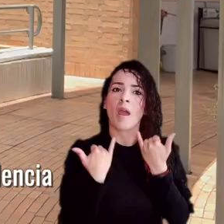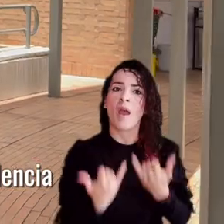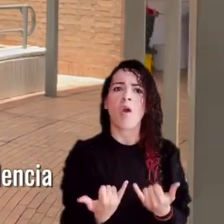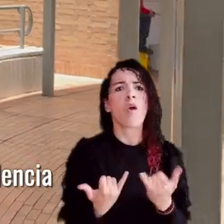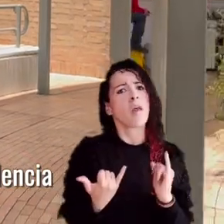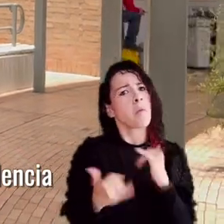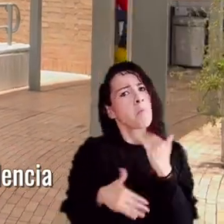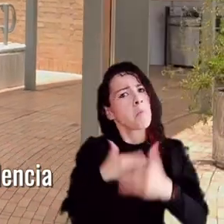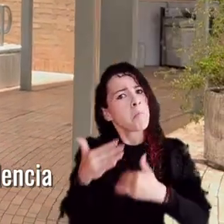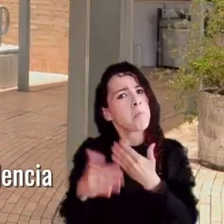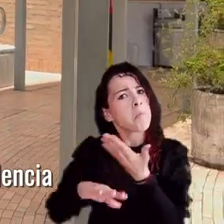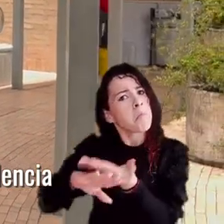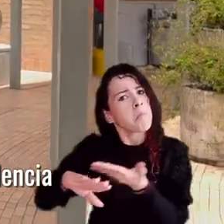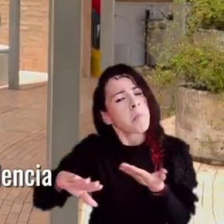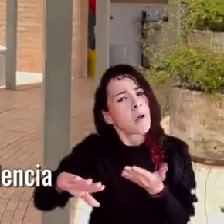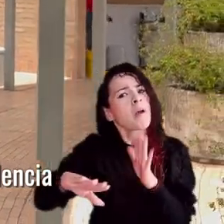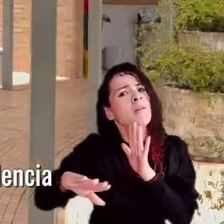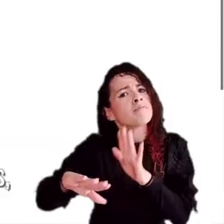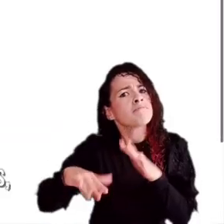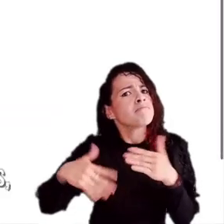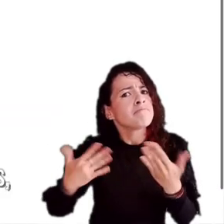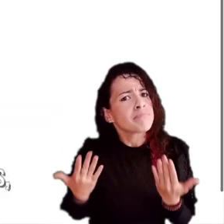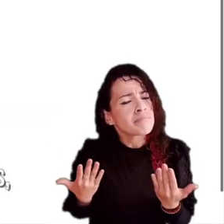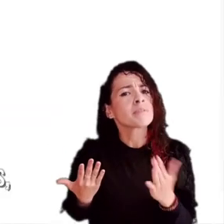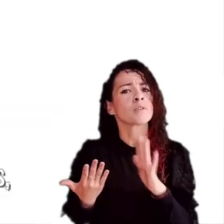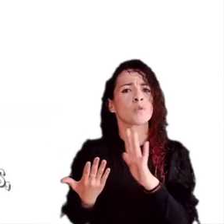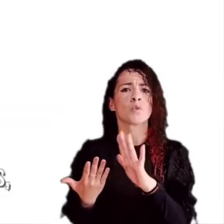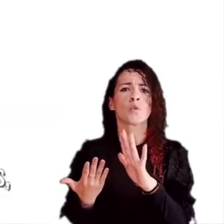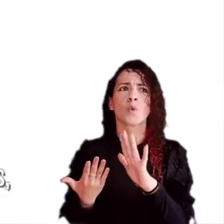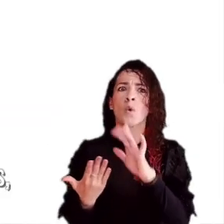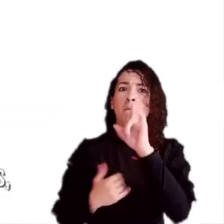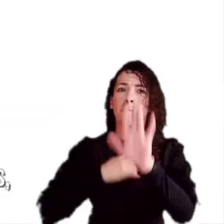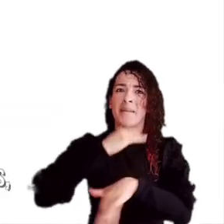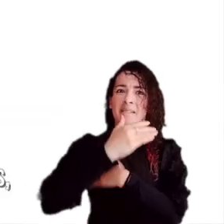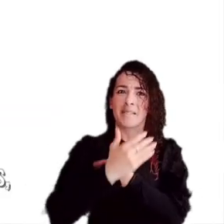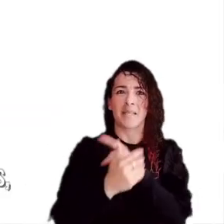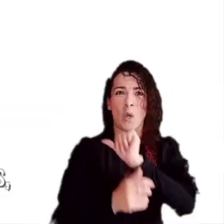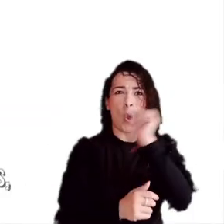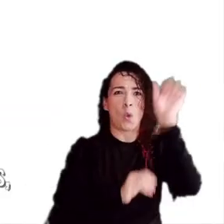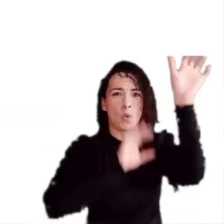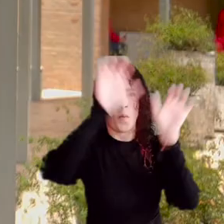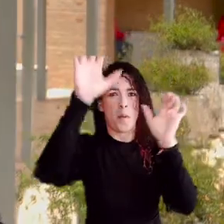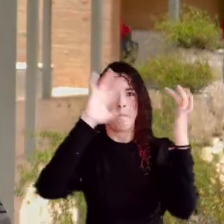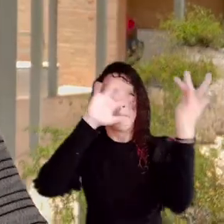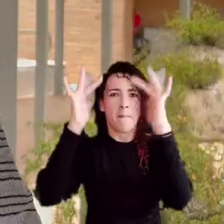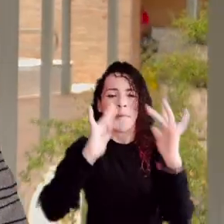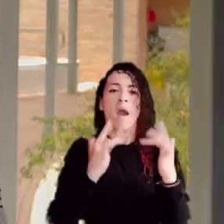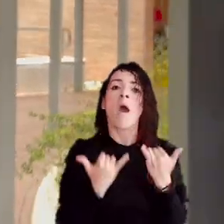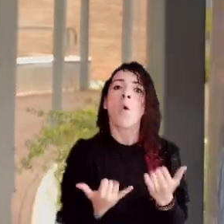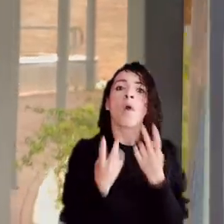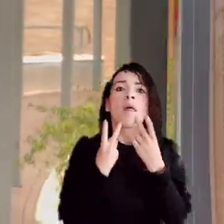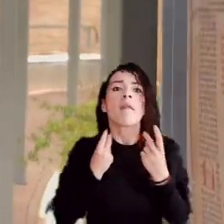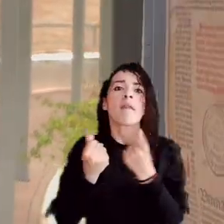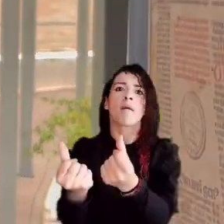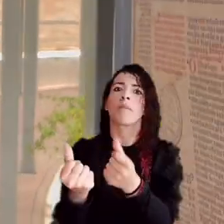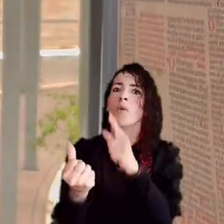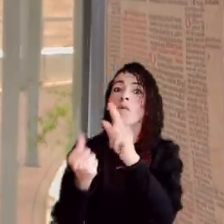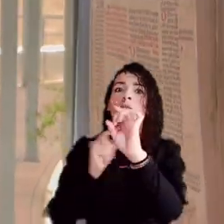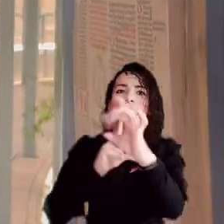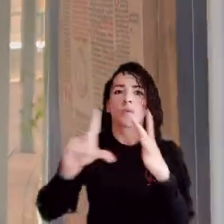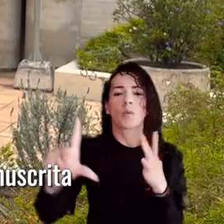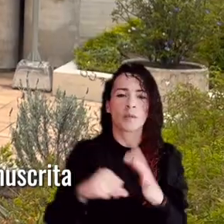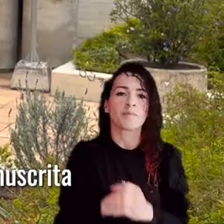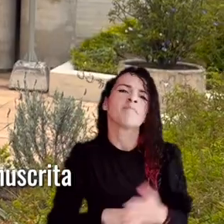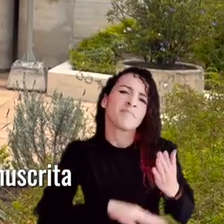ahora es pedir tu certificado de residencia para trámites ante el Ministerio de Relaciones Exteriores es más rápido y es